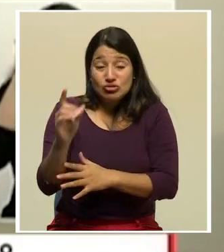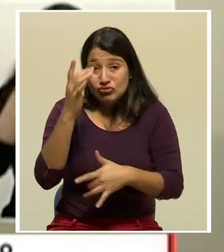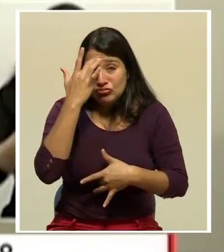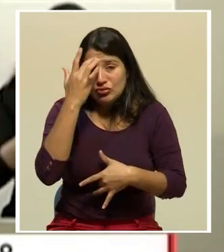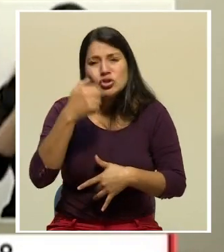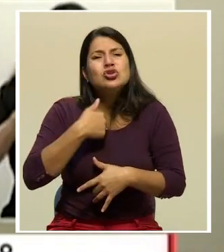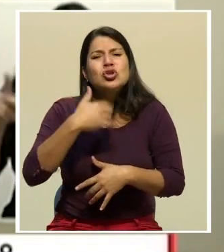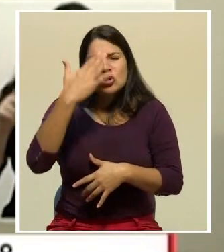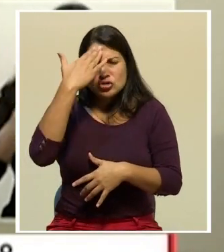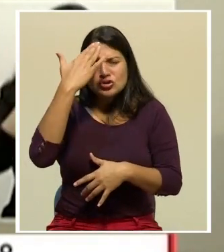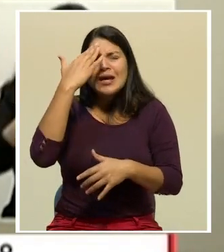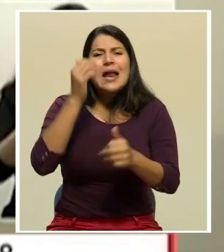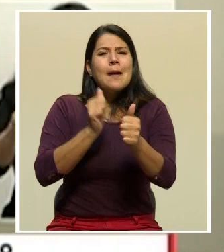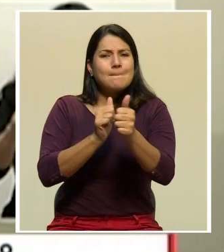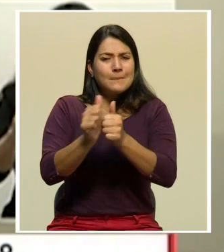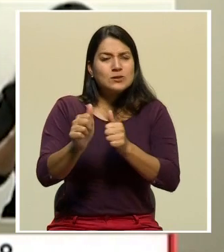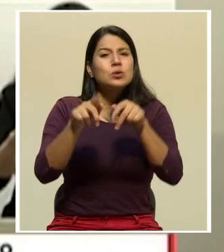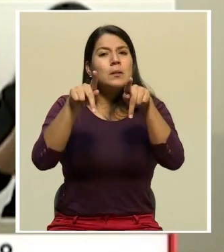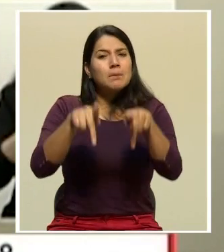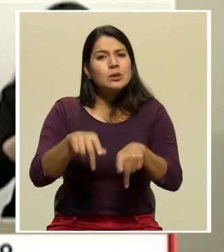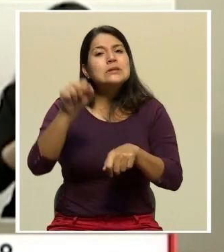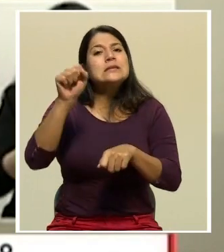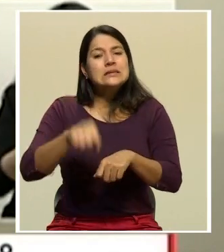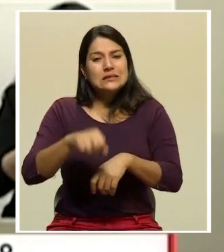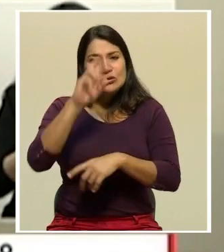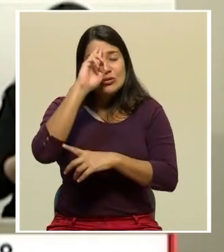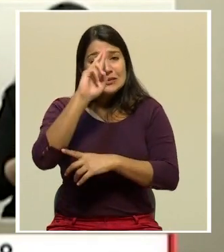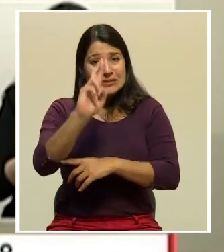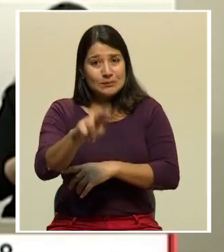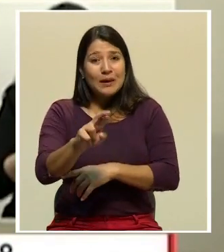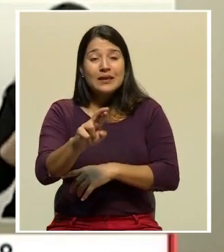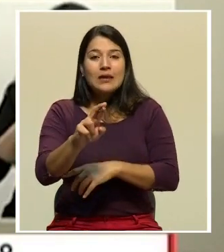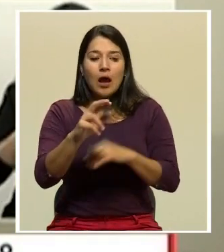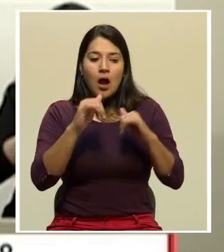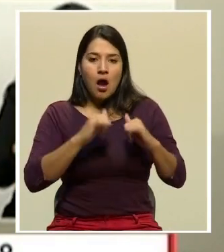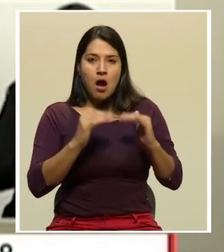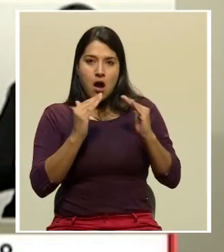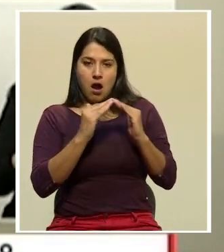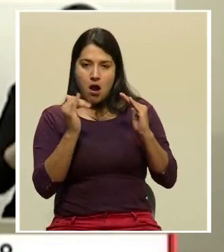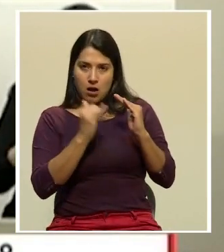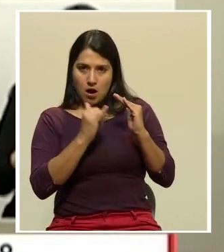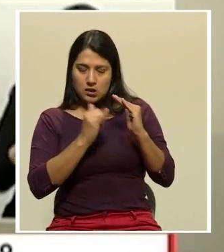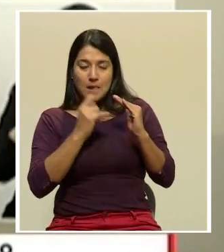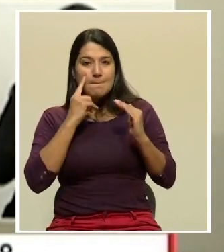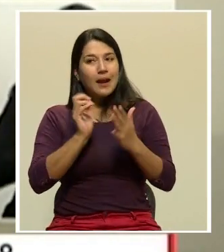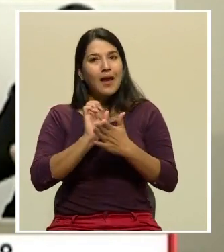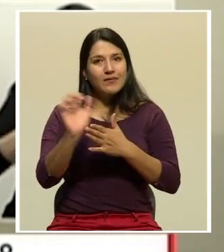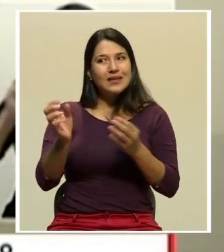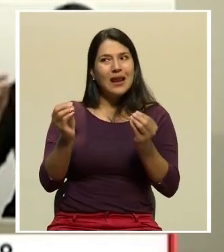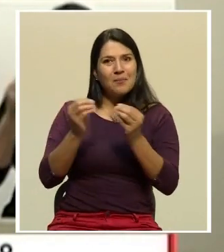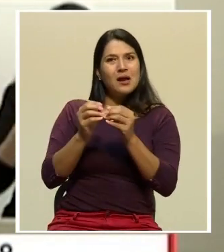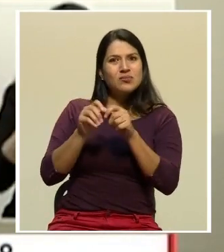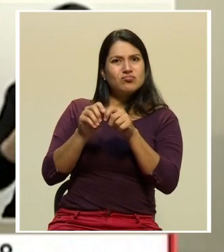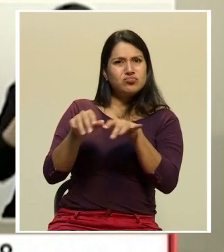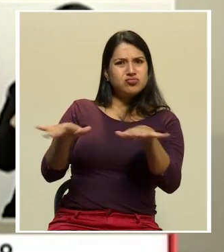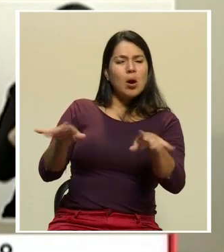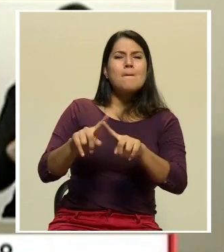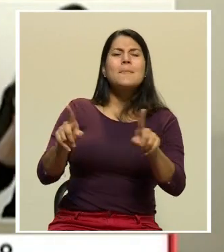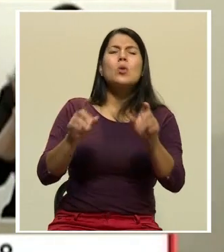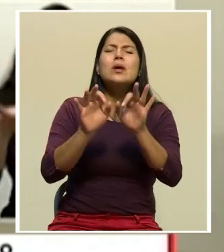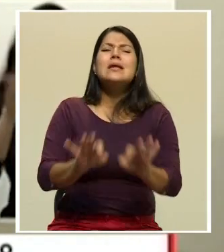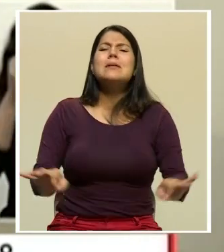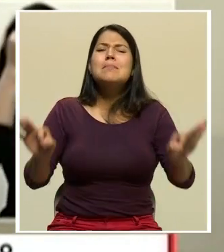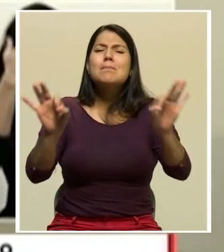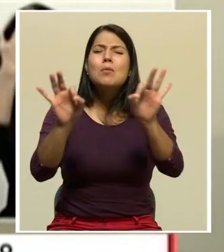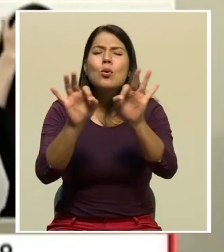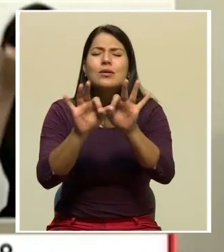de la gente sí respeta el asunto de la reclusión, o sea, del aislamiento para evitar más contagios. Pero aquí es importante indicar porque